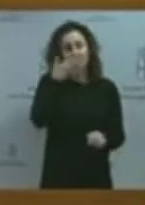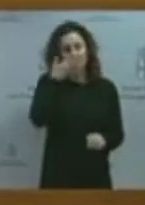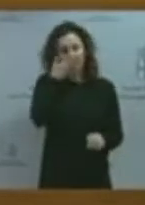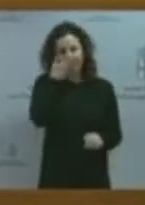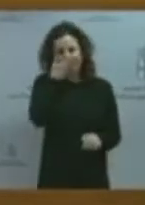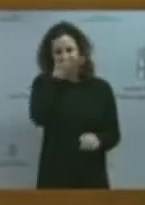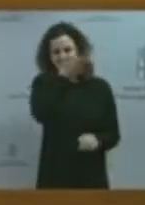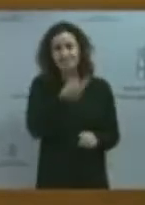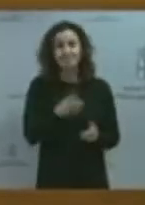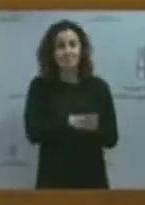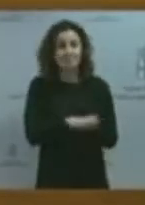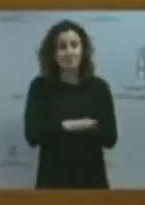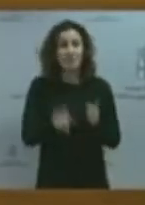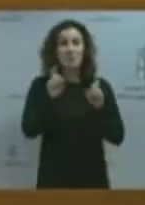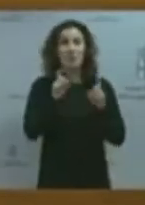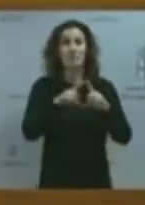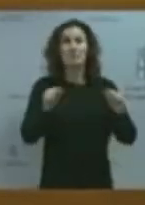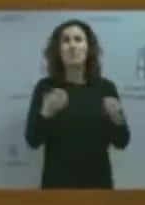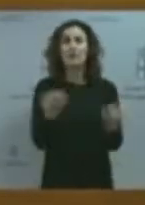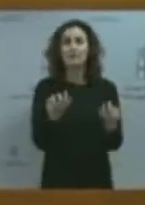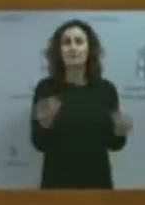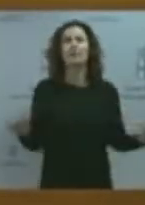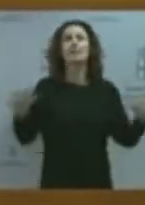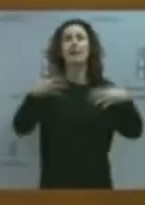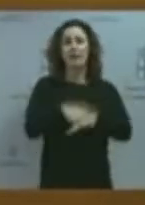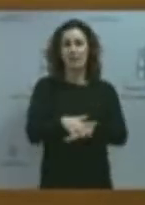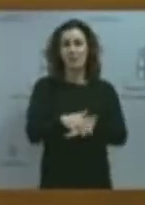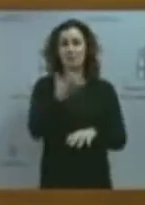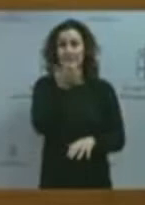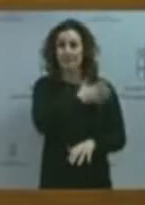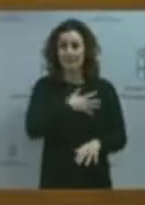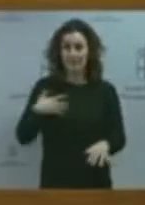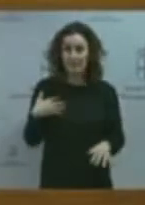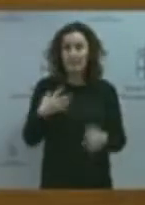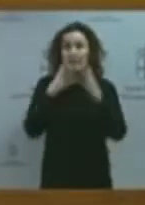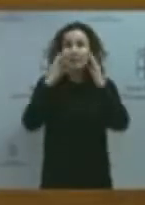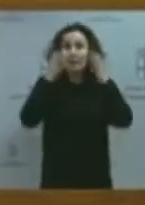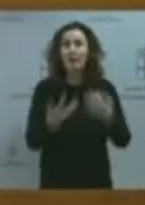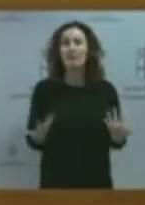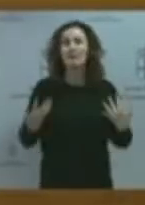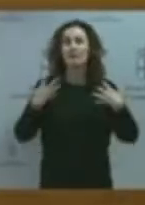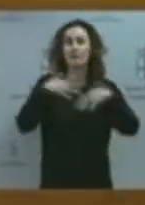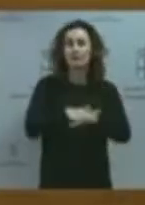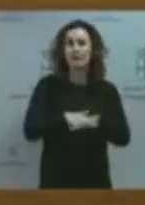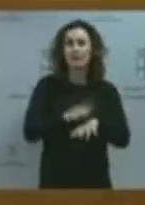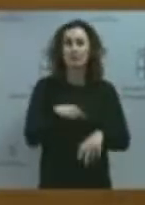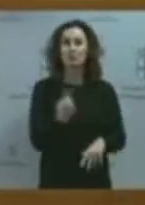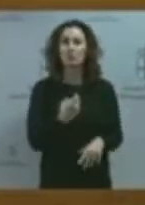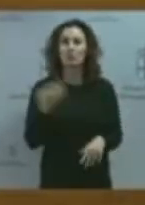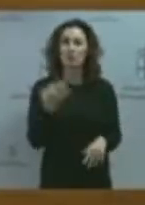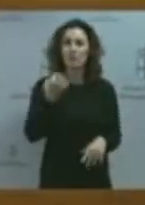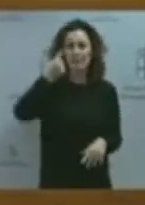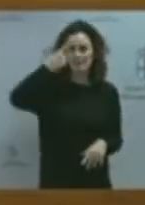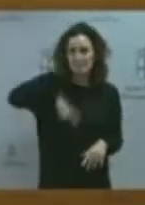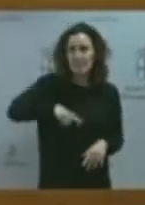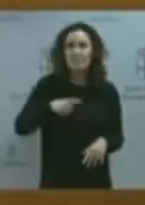la integración. Si queremos tener un proceso real de integración, tenemos que tener también en cuenta cuáles son las especificidades de los